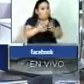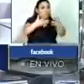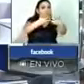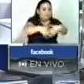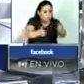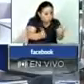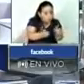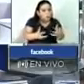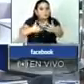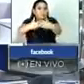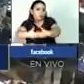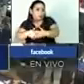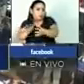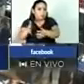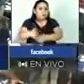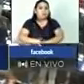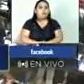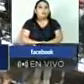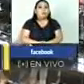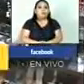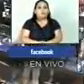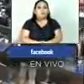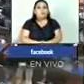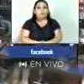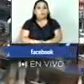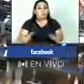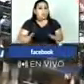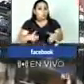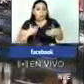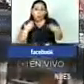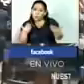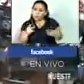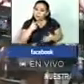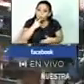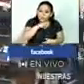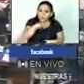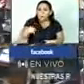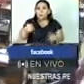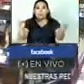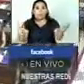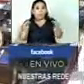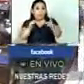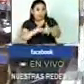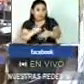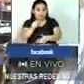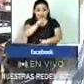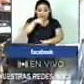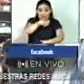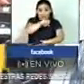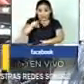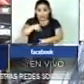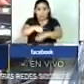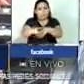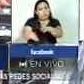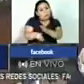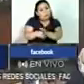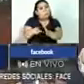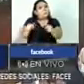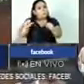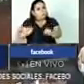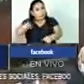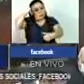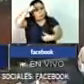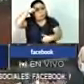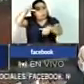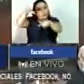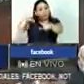empresa. De no haber mayor inconveniente, en la sesión plenaria de esta semana se podría aprobar